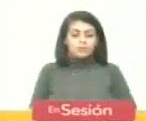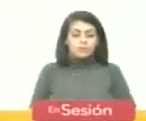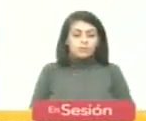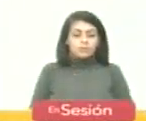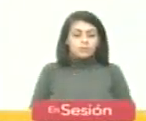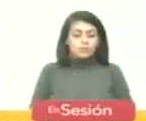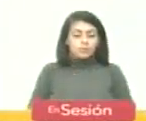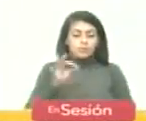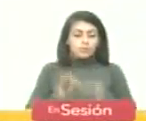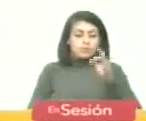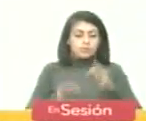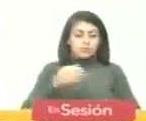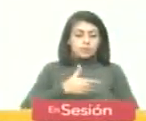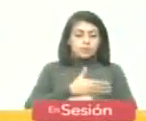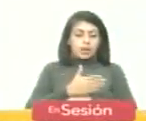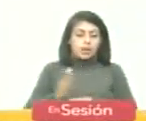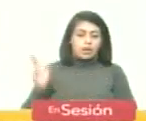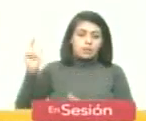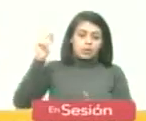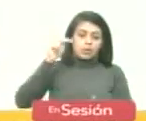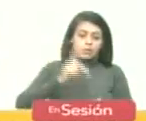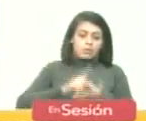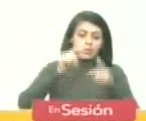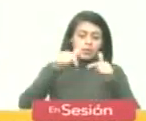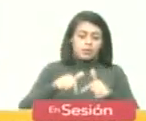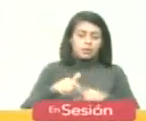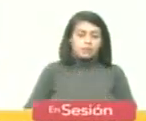la justicia tarda pero llega.